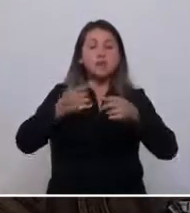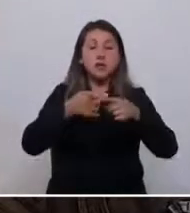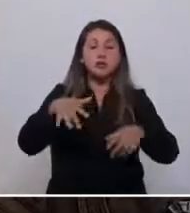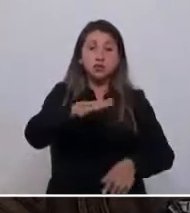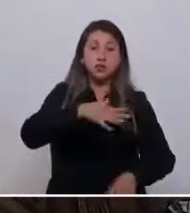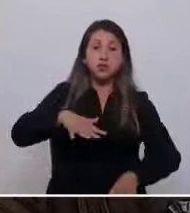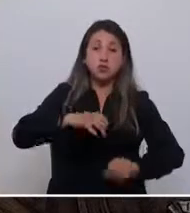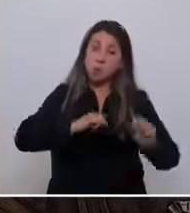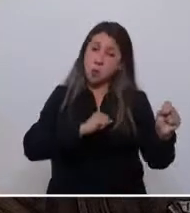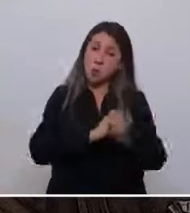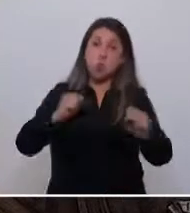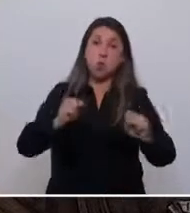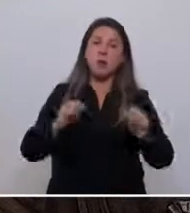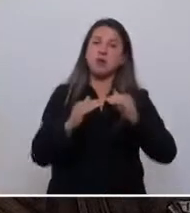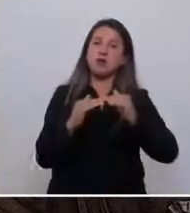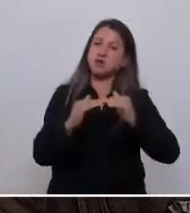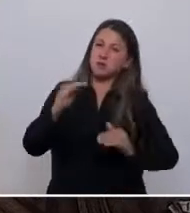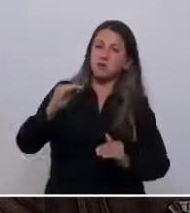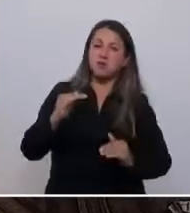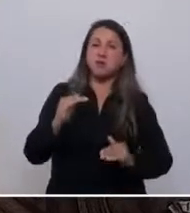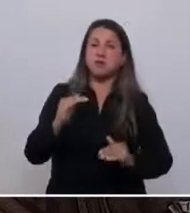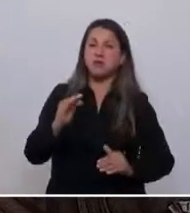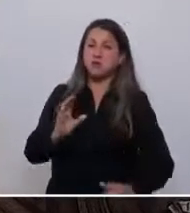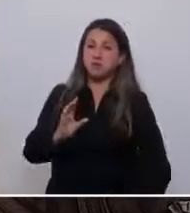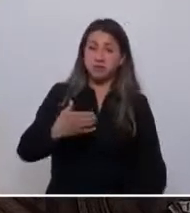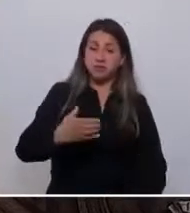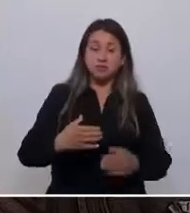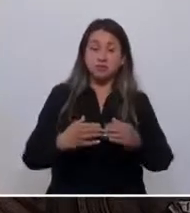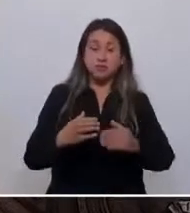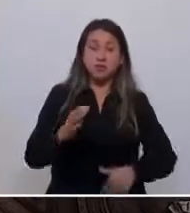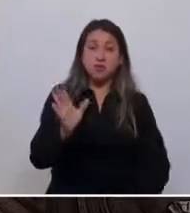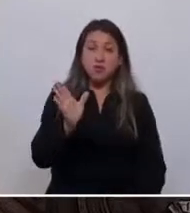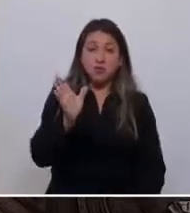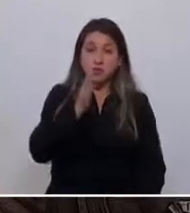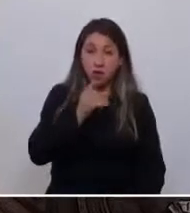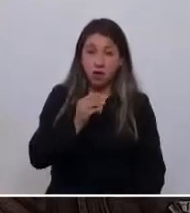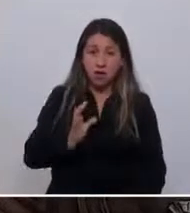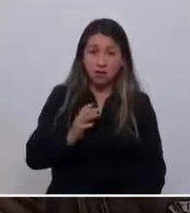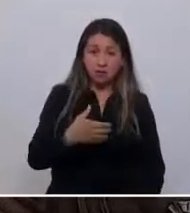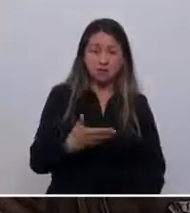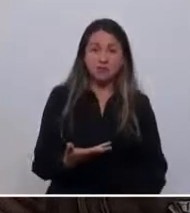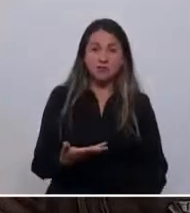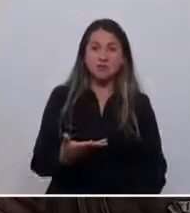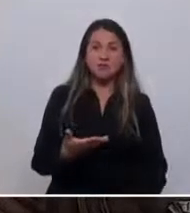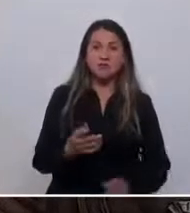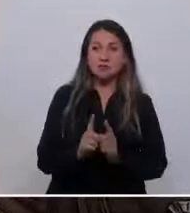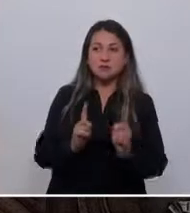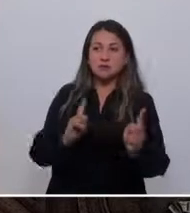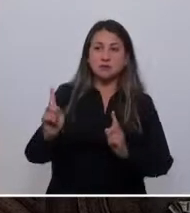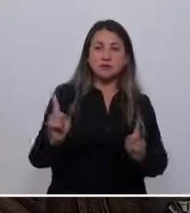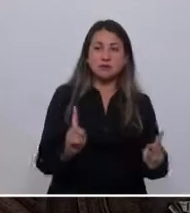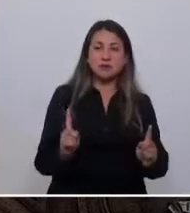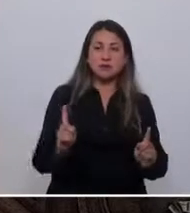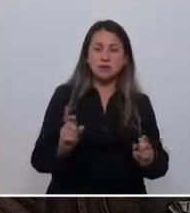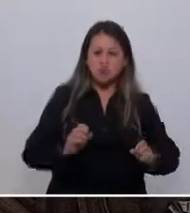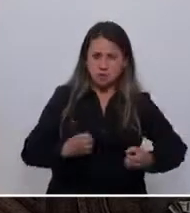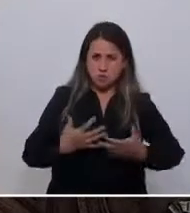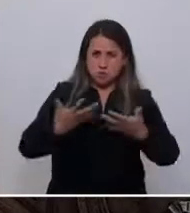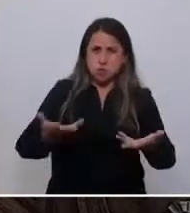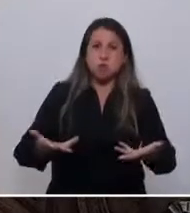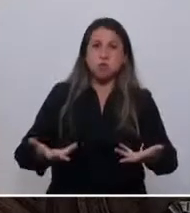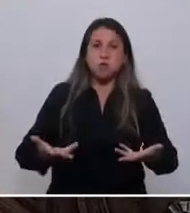desigualdad y la apatía de nuestra clase política alejada de las necesidades de las personas, se libere al fin.